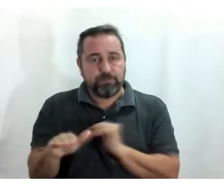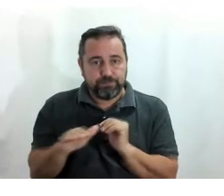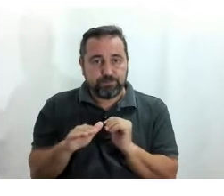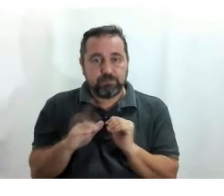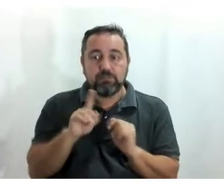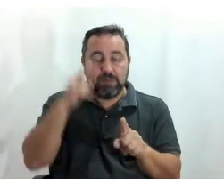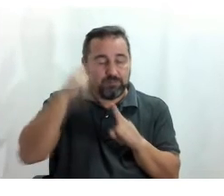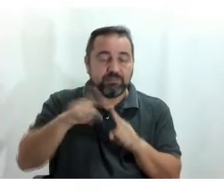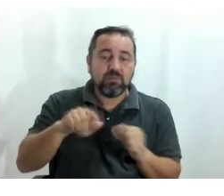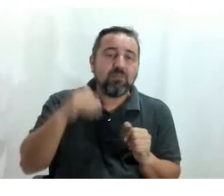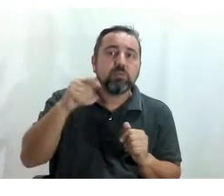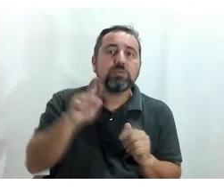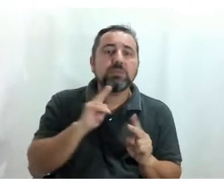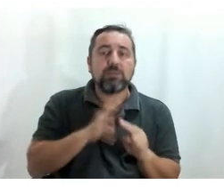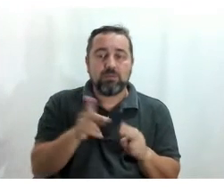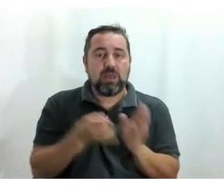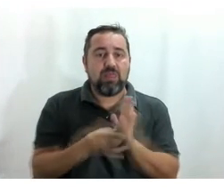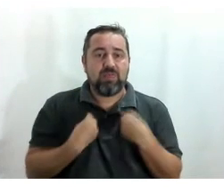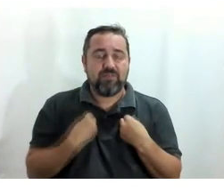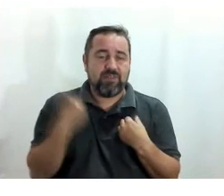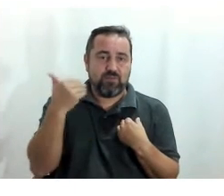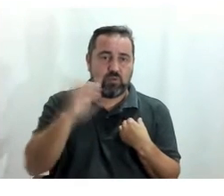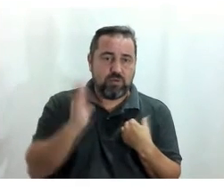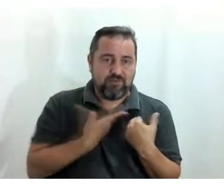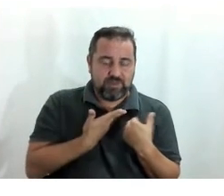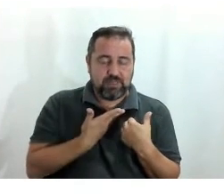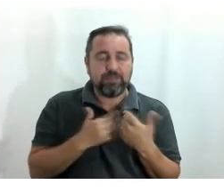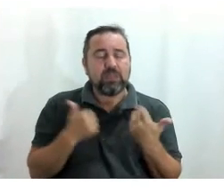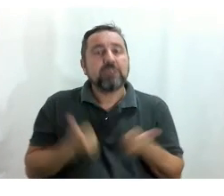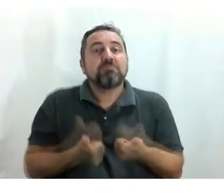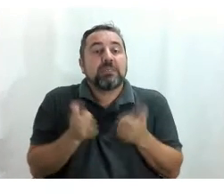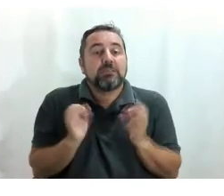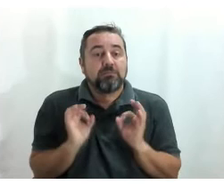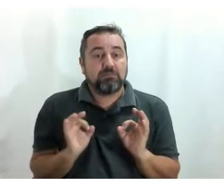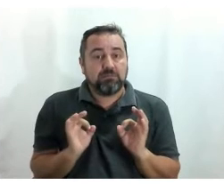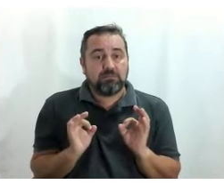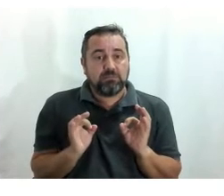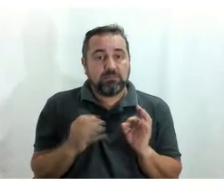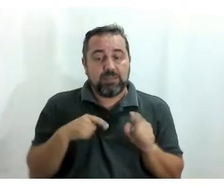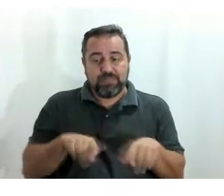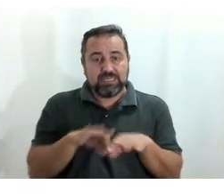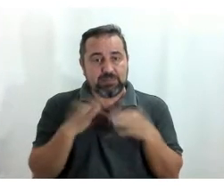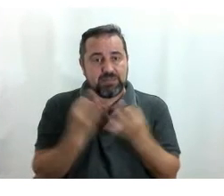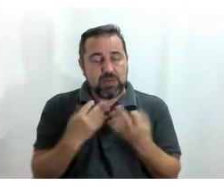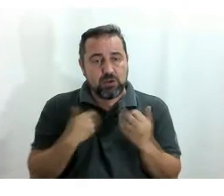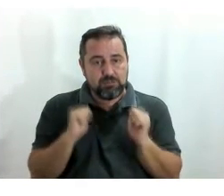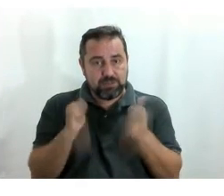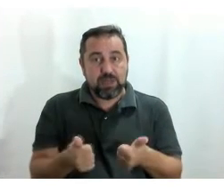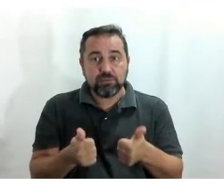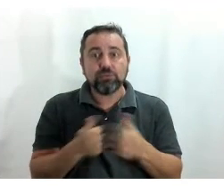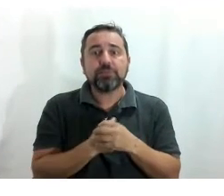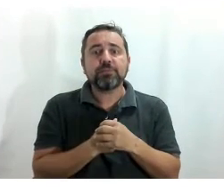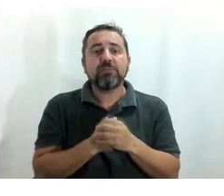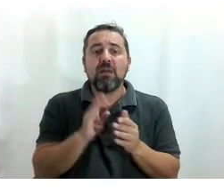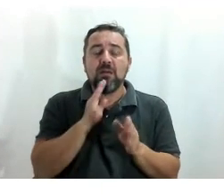su futura calidad de vida. Sin más, vamos a iniciar el seminario. Como en